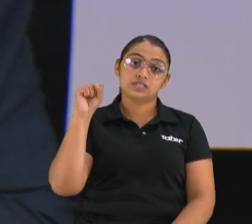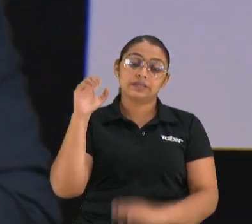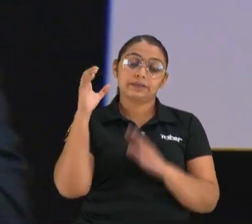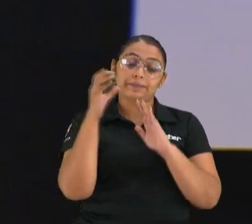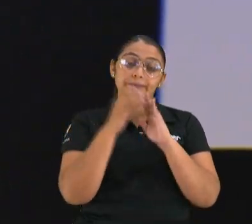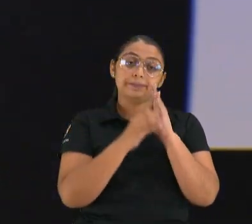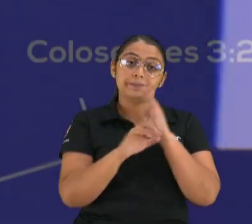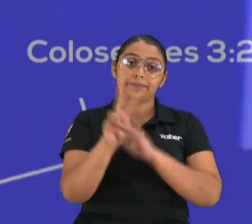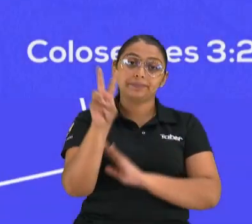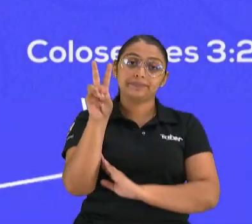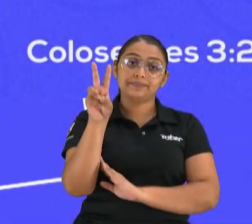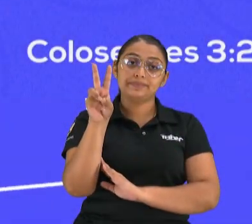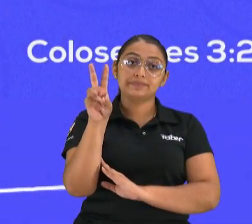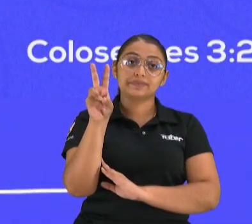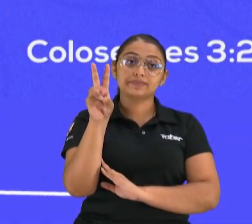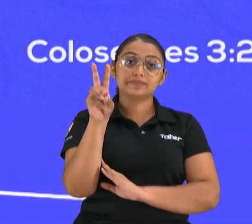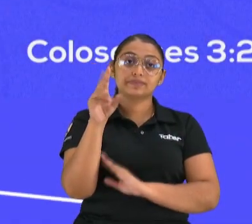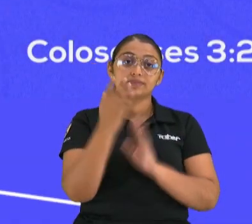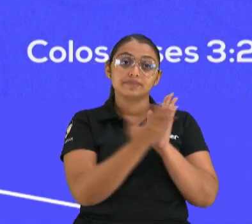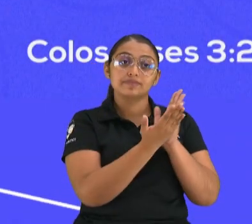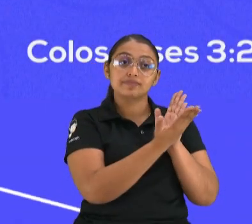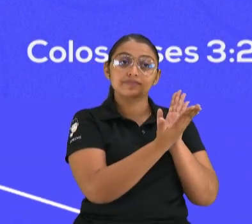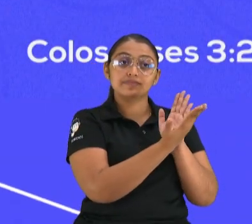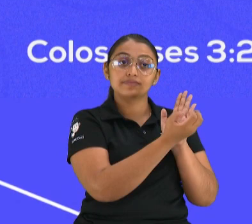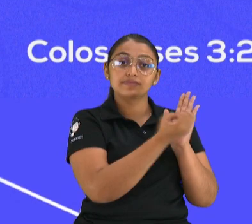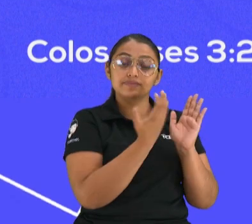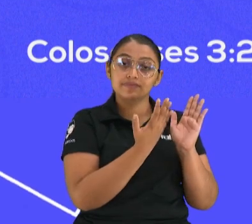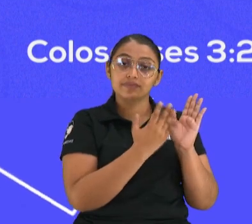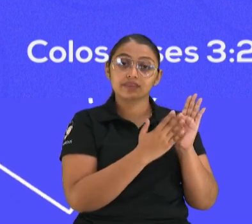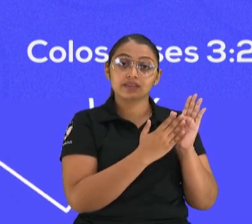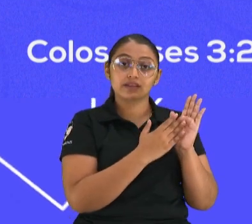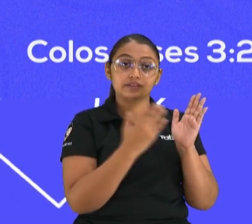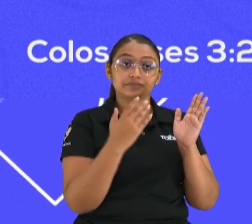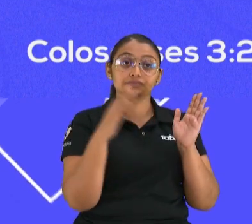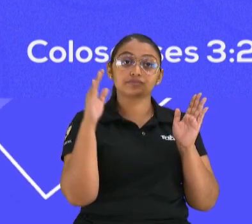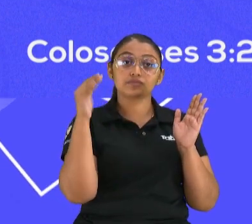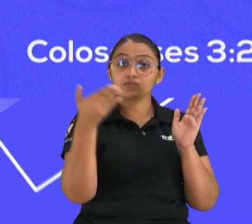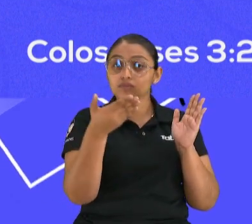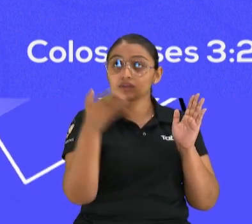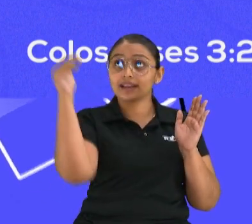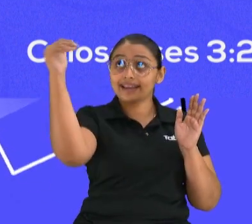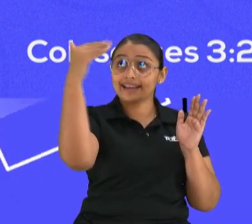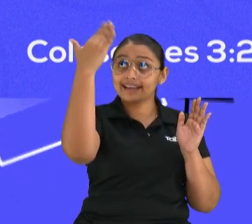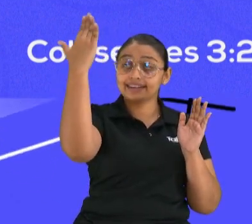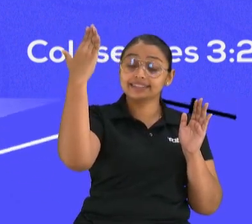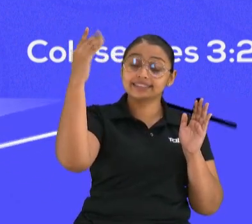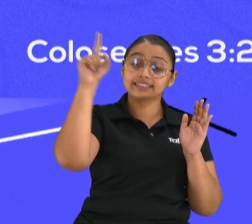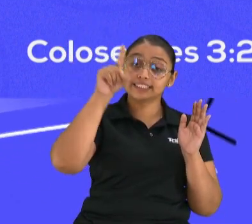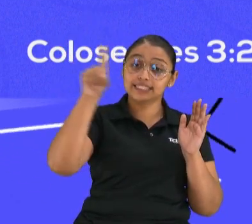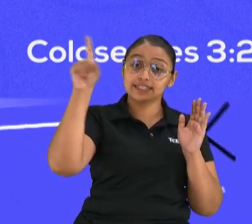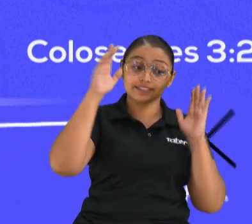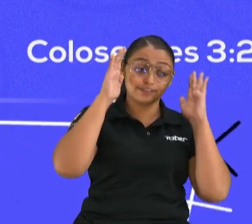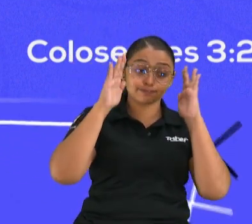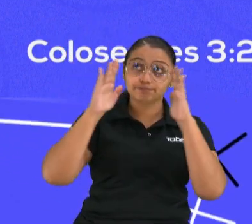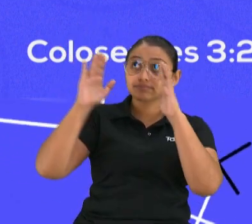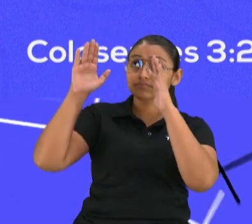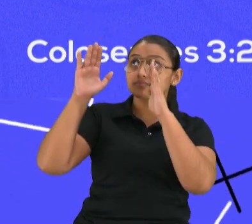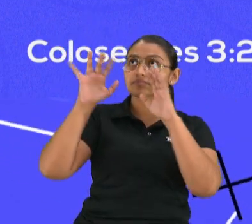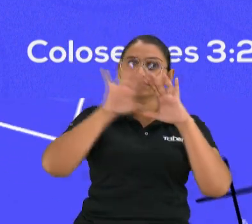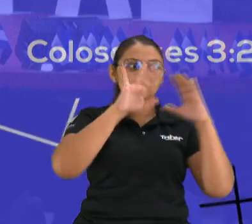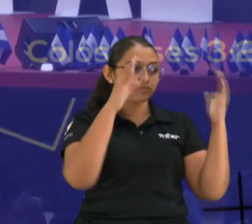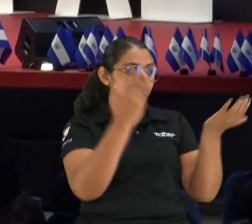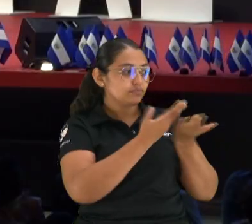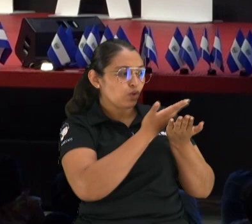puede verlo en la pantalla o en su Biblia electrónica dice la palabra poner de la mira en las cosas de arriba y no en las de la tierra